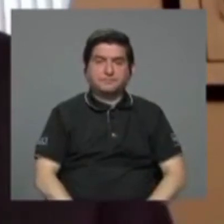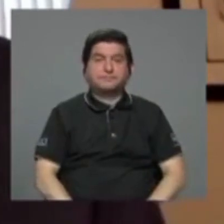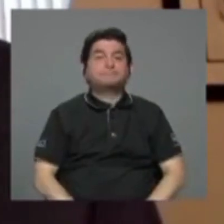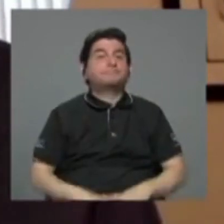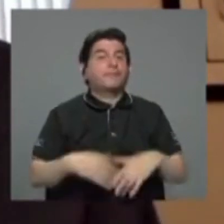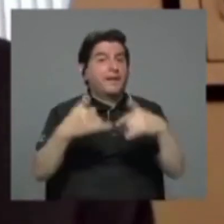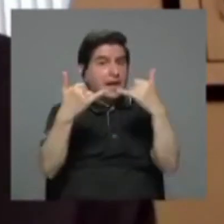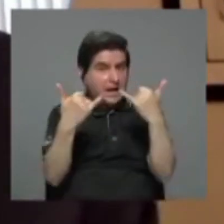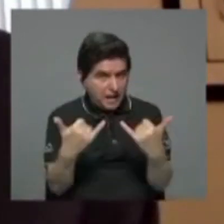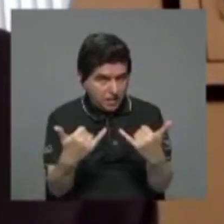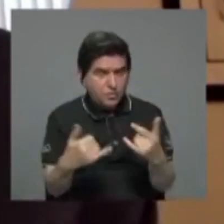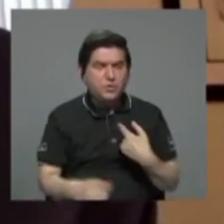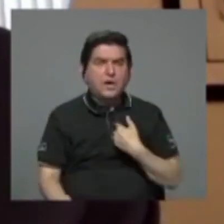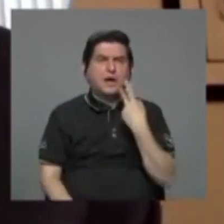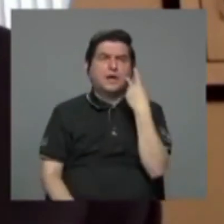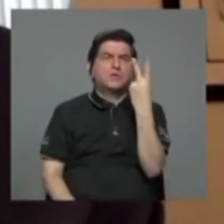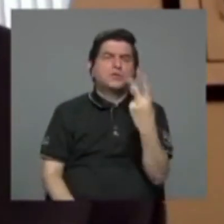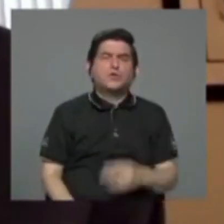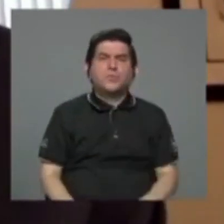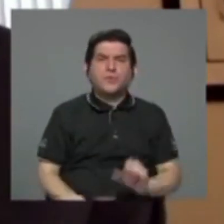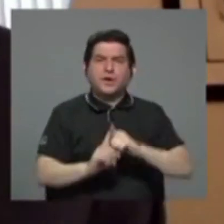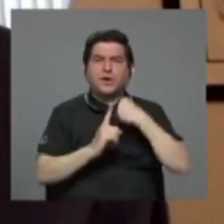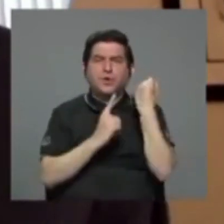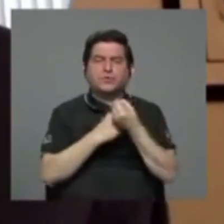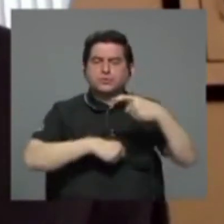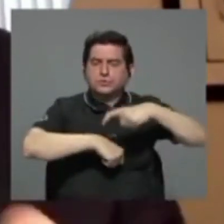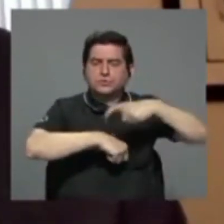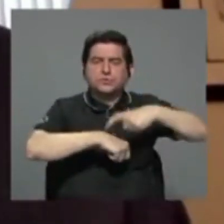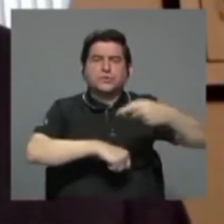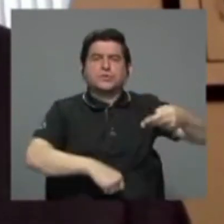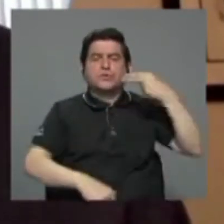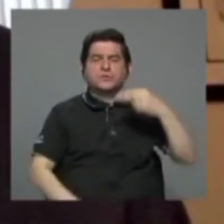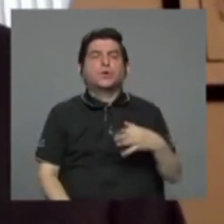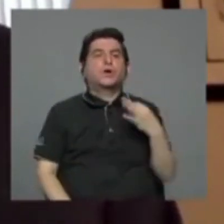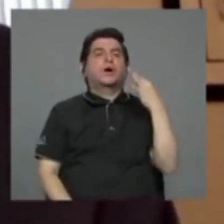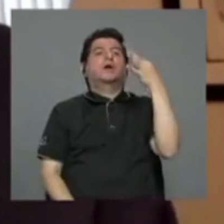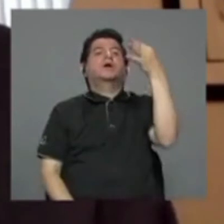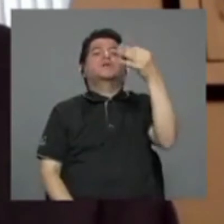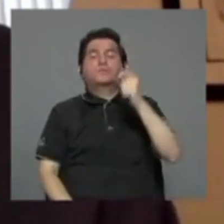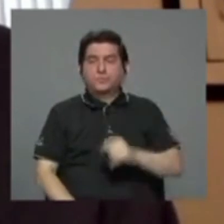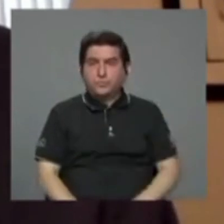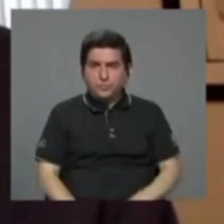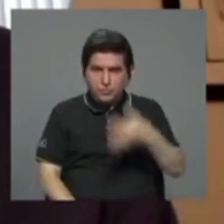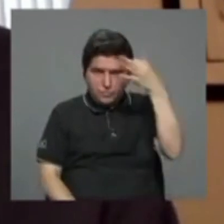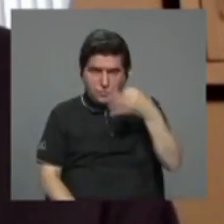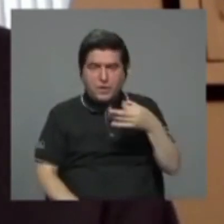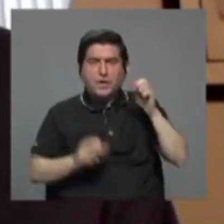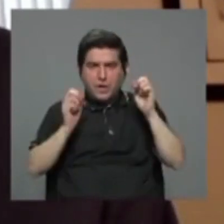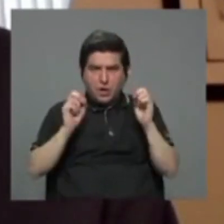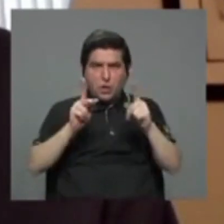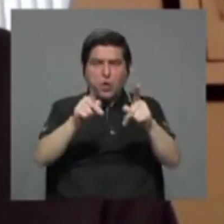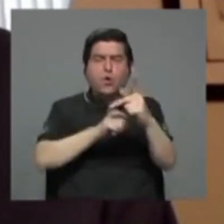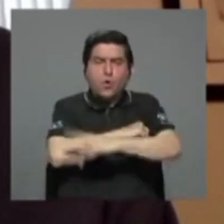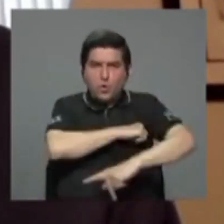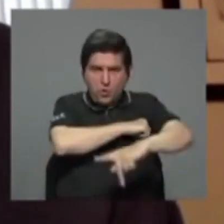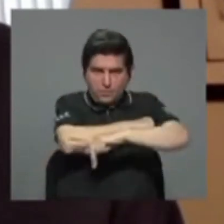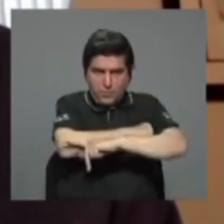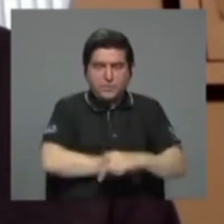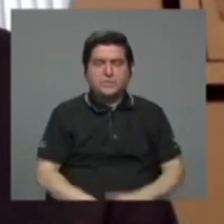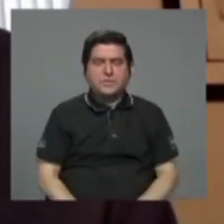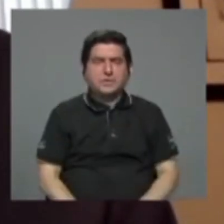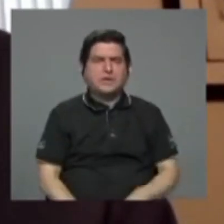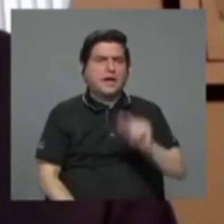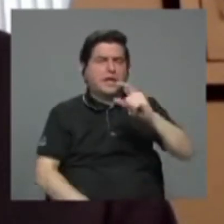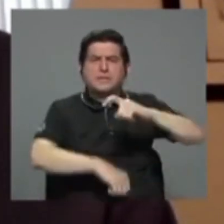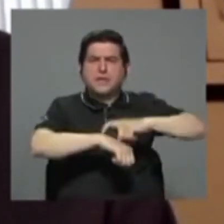Ahora, esto yo lo veo como algo coyuntural. A largo plazo, creo que las oportunidades del país, incluso a corto